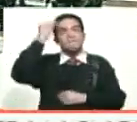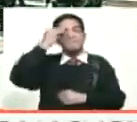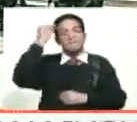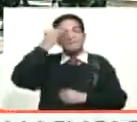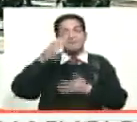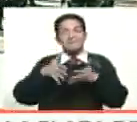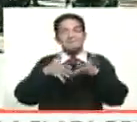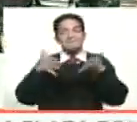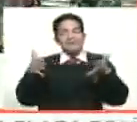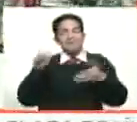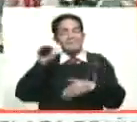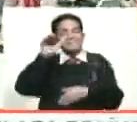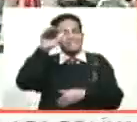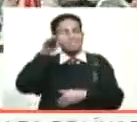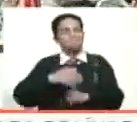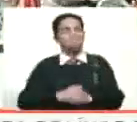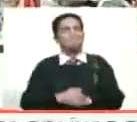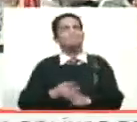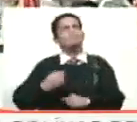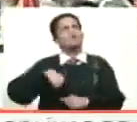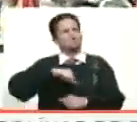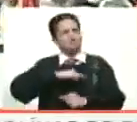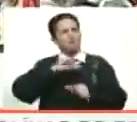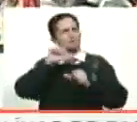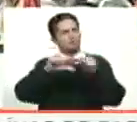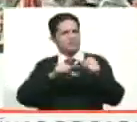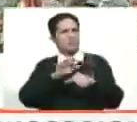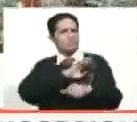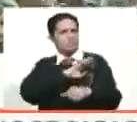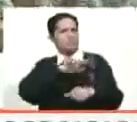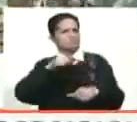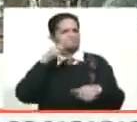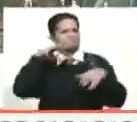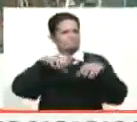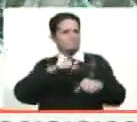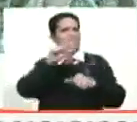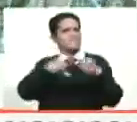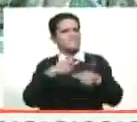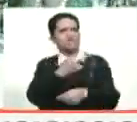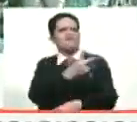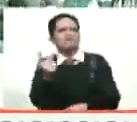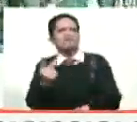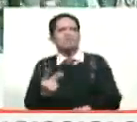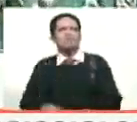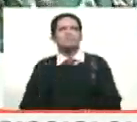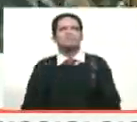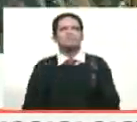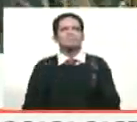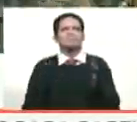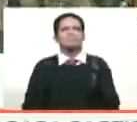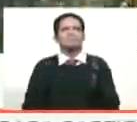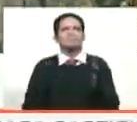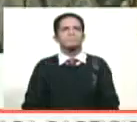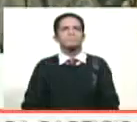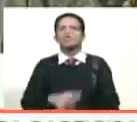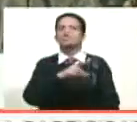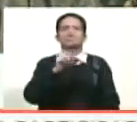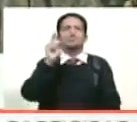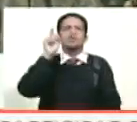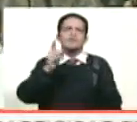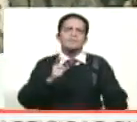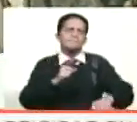XXI venezolano. Es nuestro siglo, el siglo XXI venezolano. No debemos perder ni un